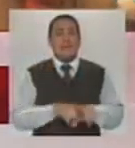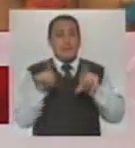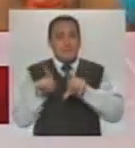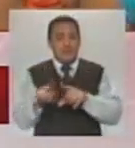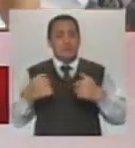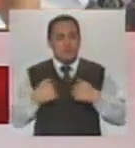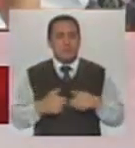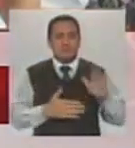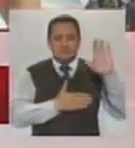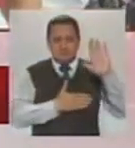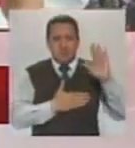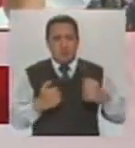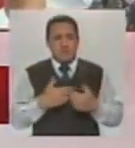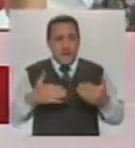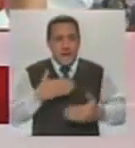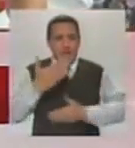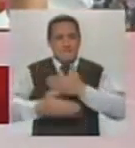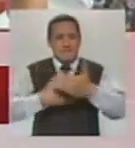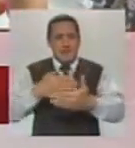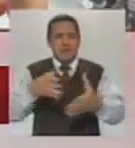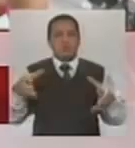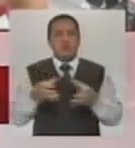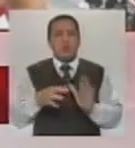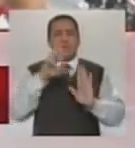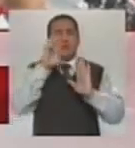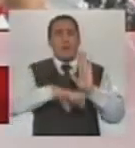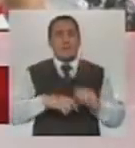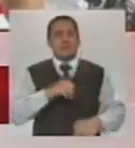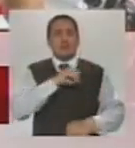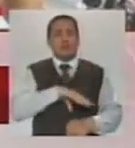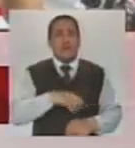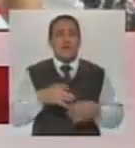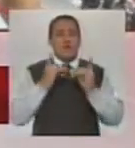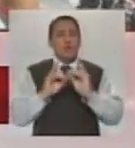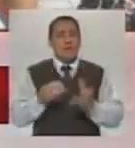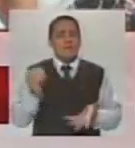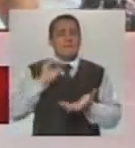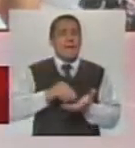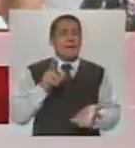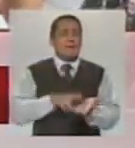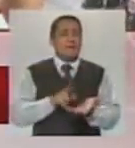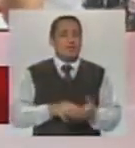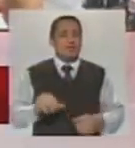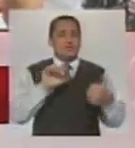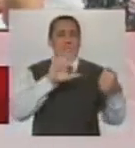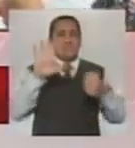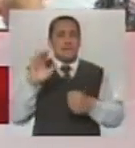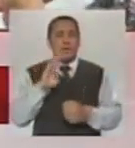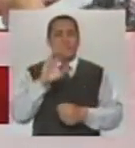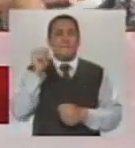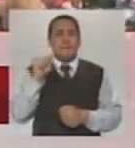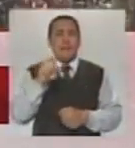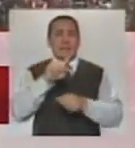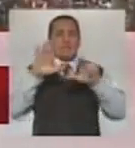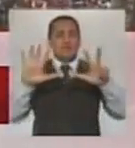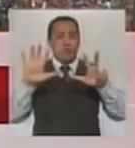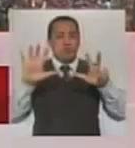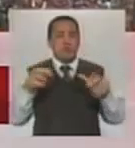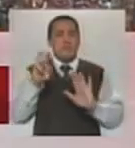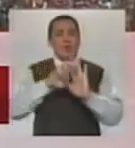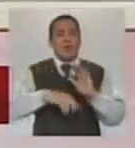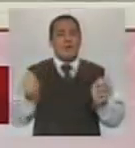Asimismo, nos hemos comprometido a ampliar los programas sociales como Pensión 65, Cuna Más, Beca 18, el programa